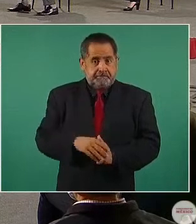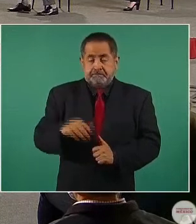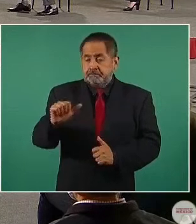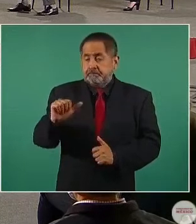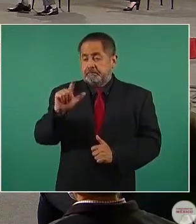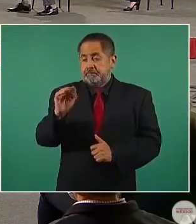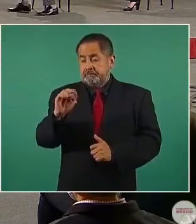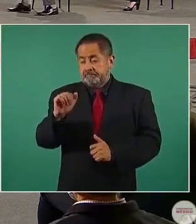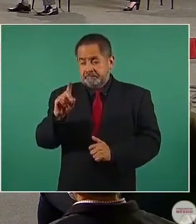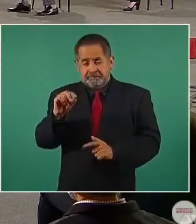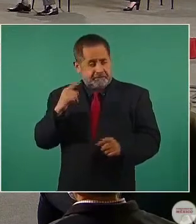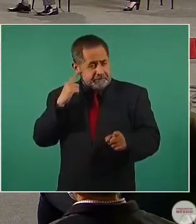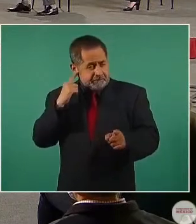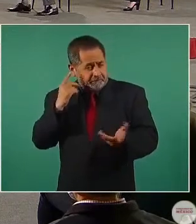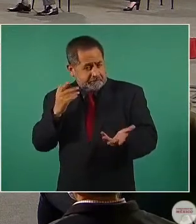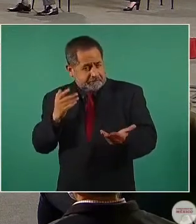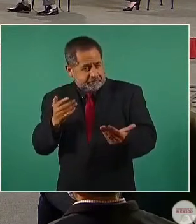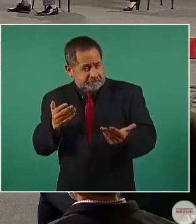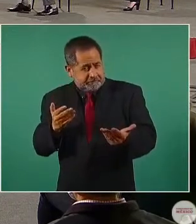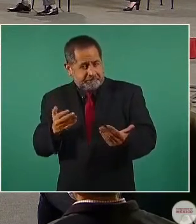Alfredo.